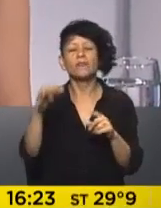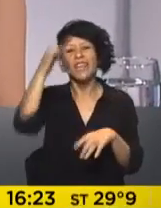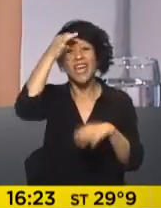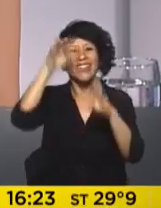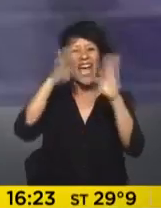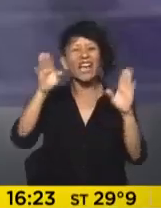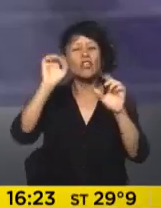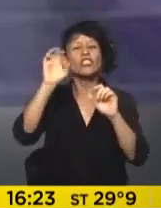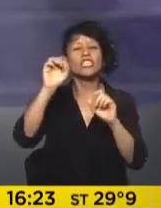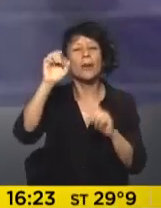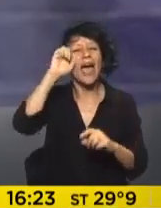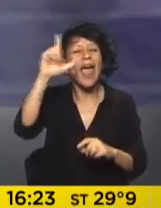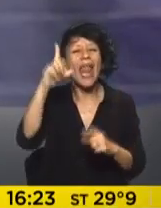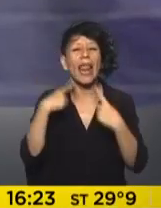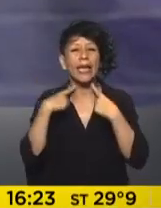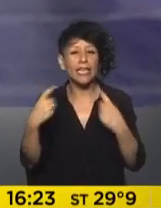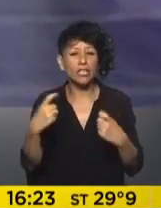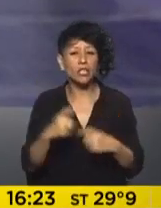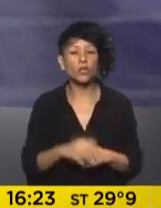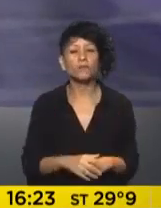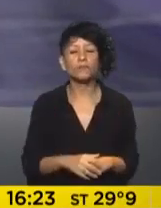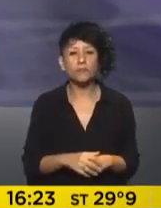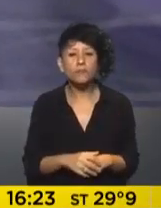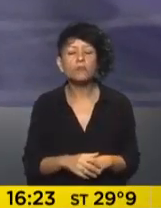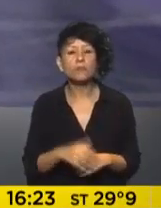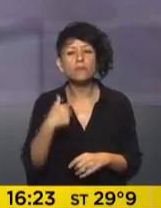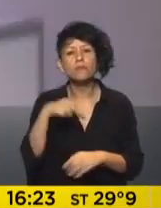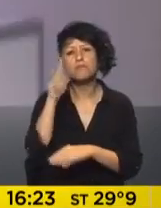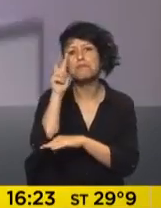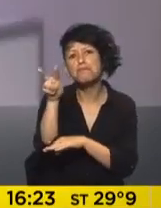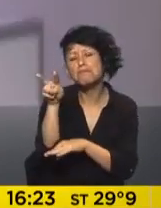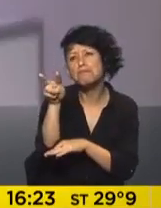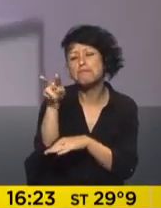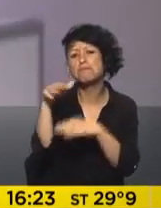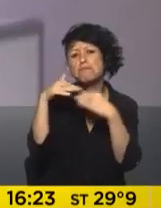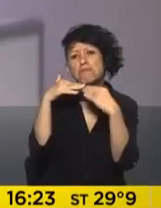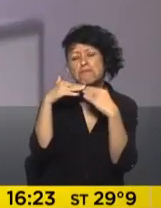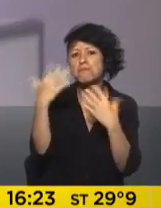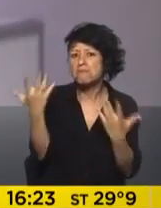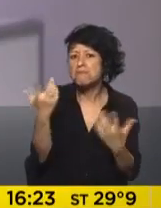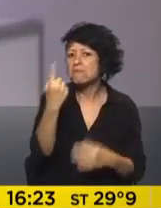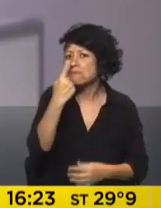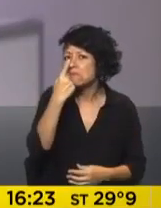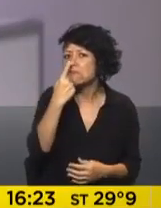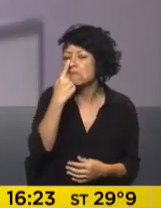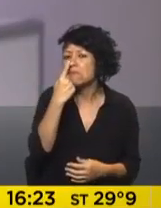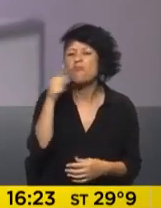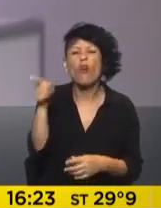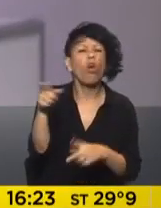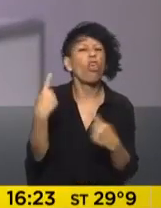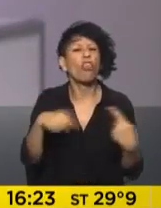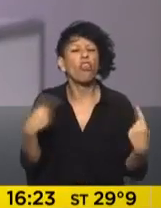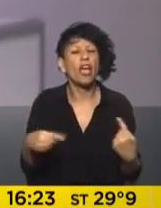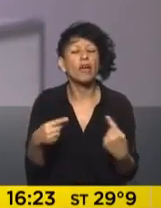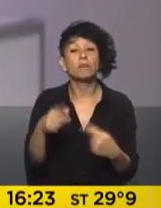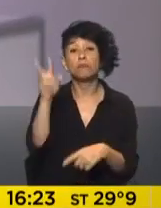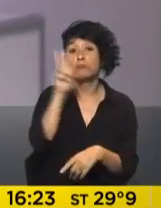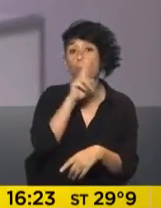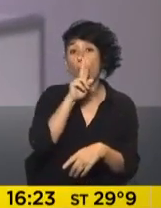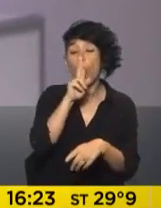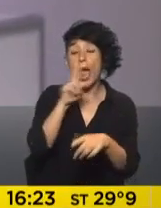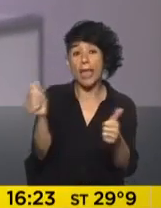la data. Claro. Me resultó muy interesante, quiere que haga contar al público, habla de una pareja de mujeres